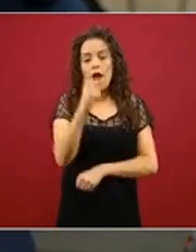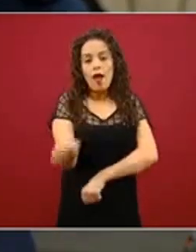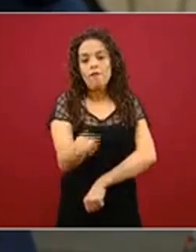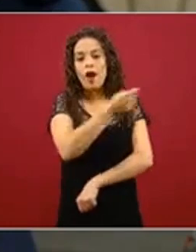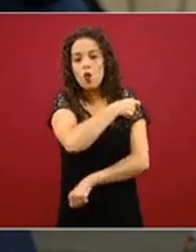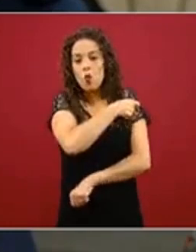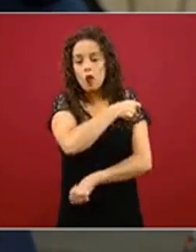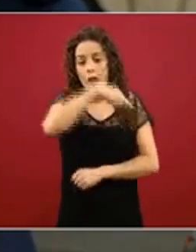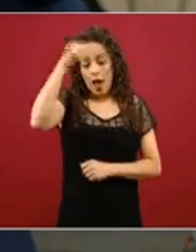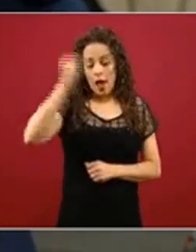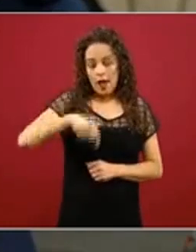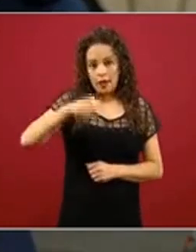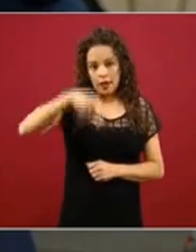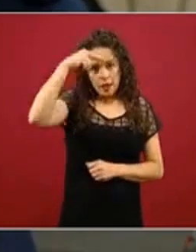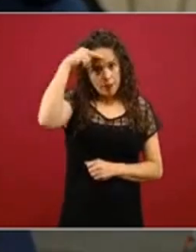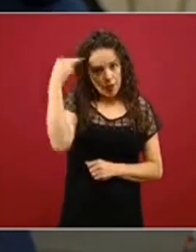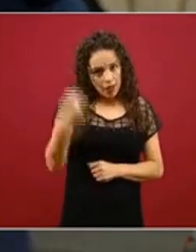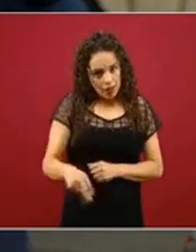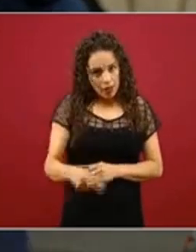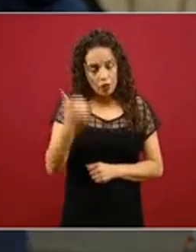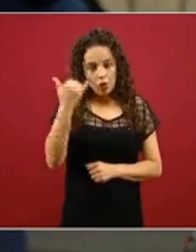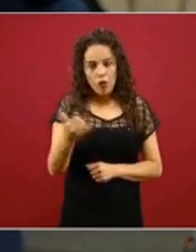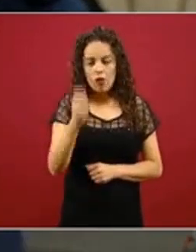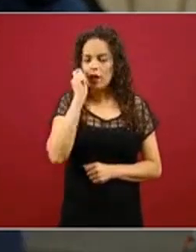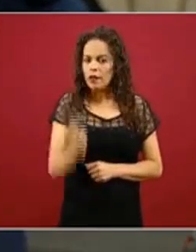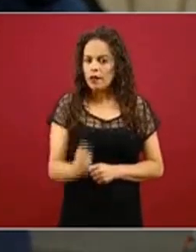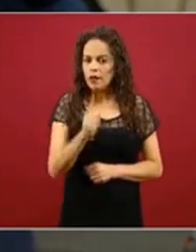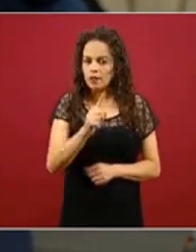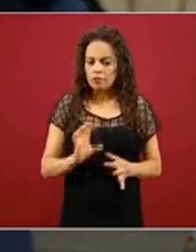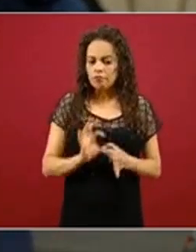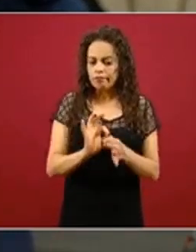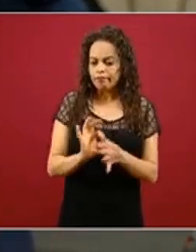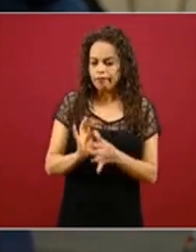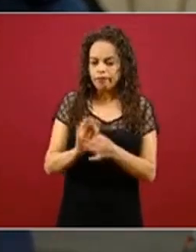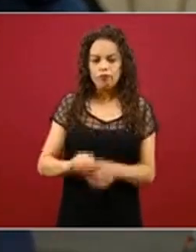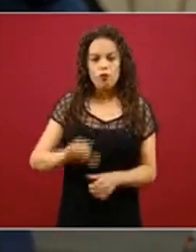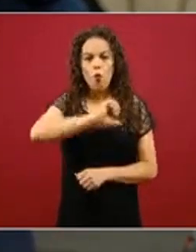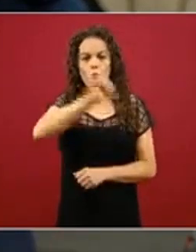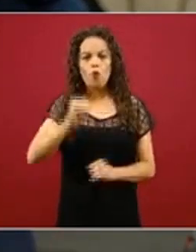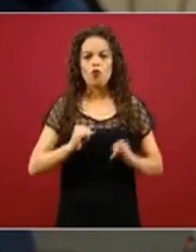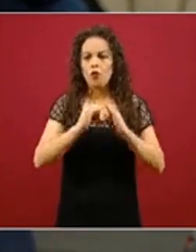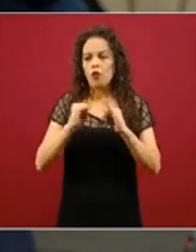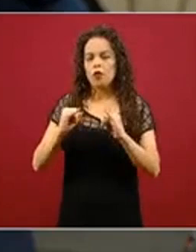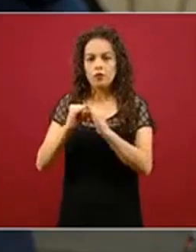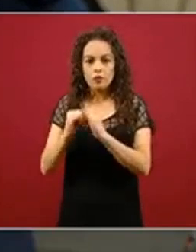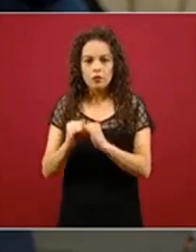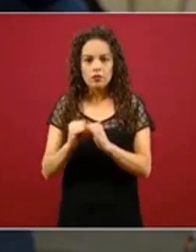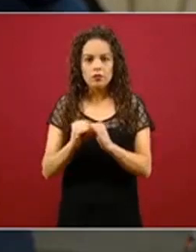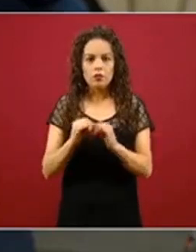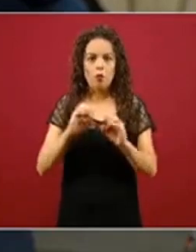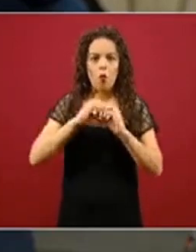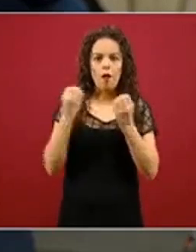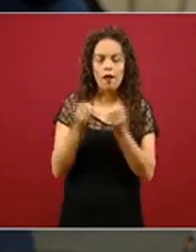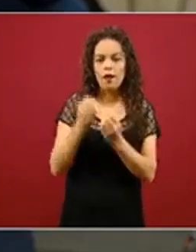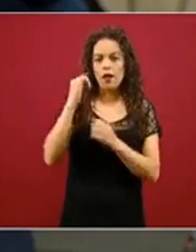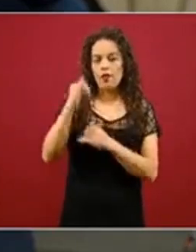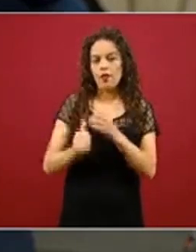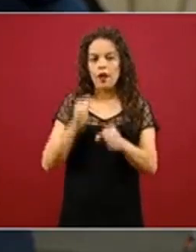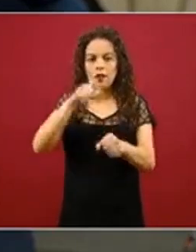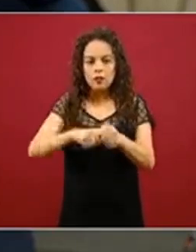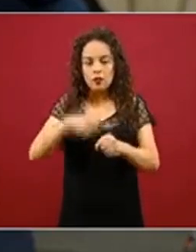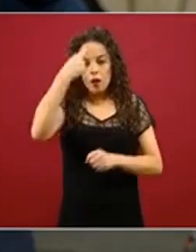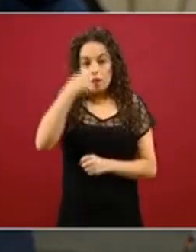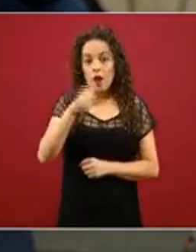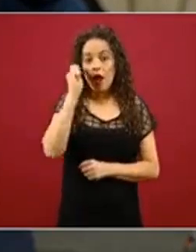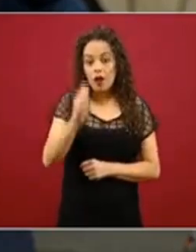vacuna aquí en México y su relación también con los otros organismos internacionales para poder alcanzar una